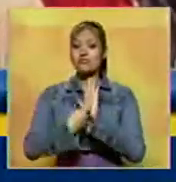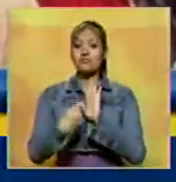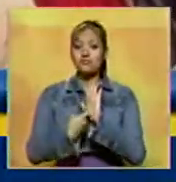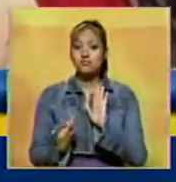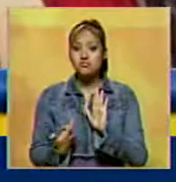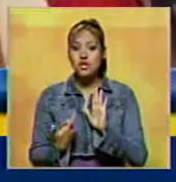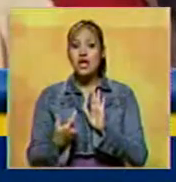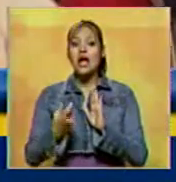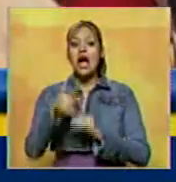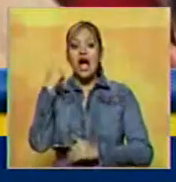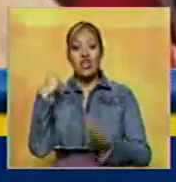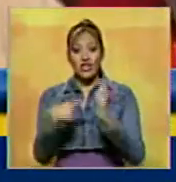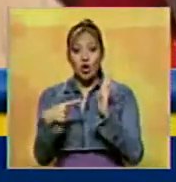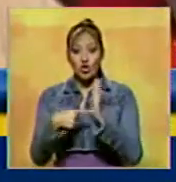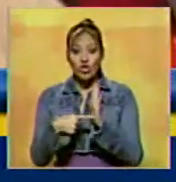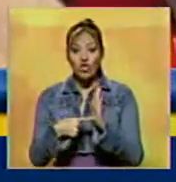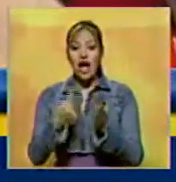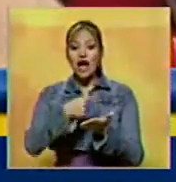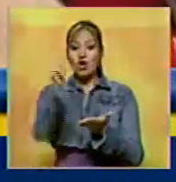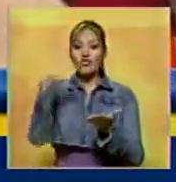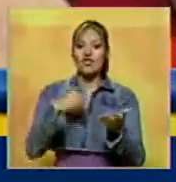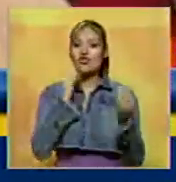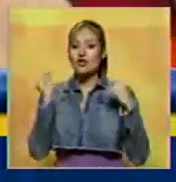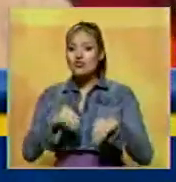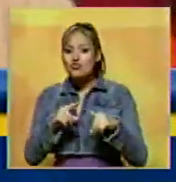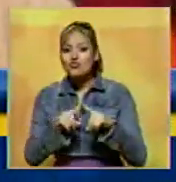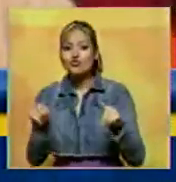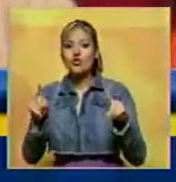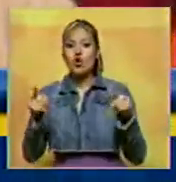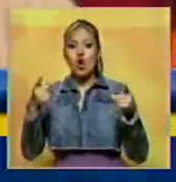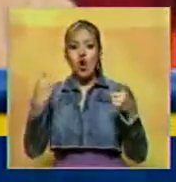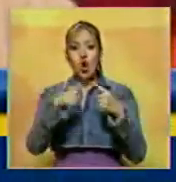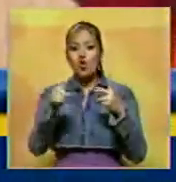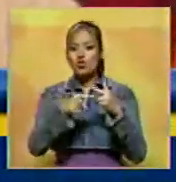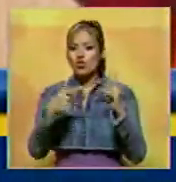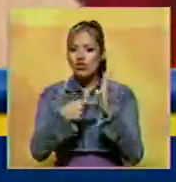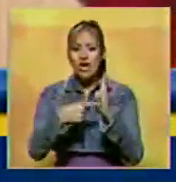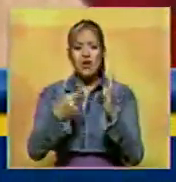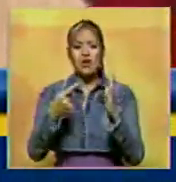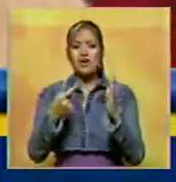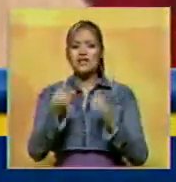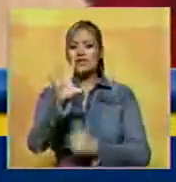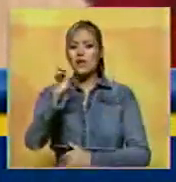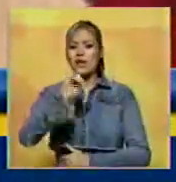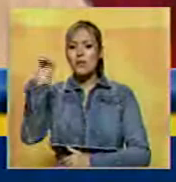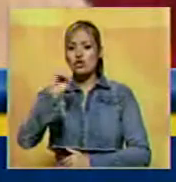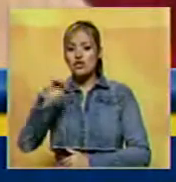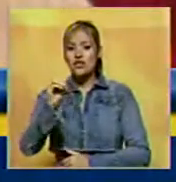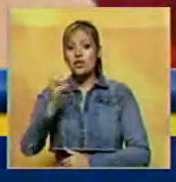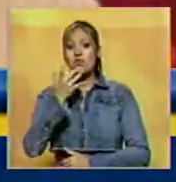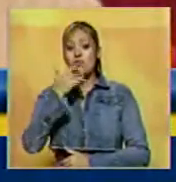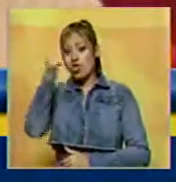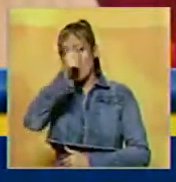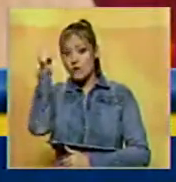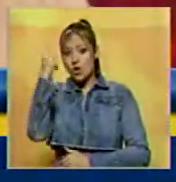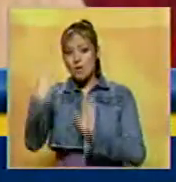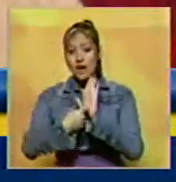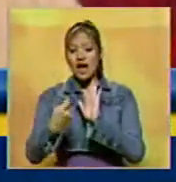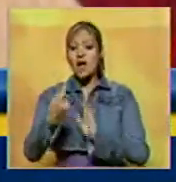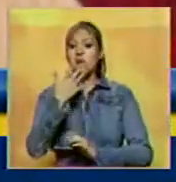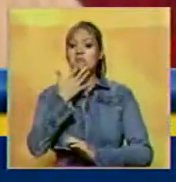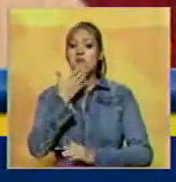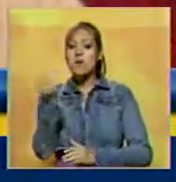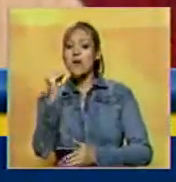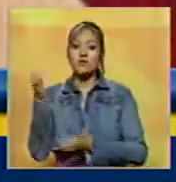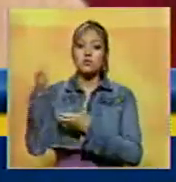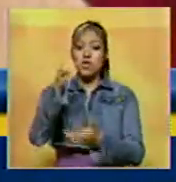todos sabemos, nos deben la contratación colectiva, nos deben los pasivos laborales como el 50% de los domingos, el comisariato no hay nada,